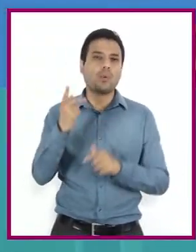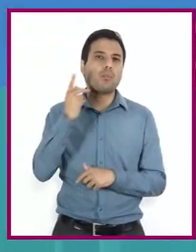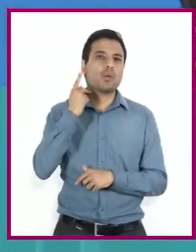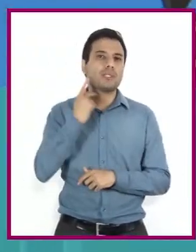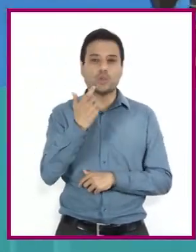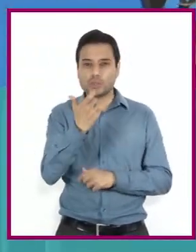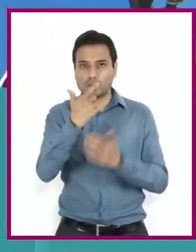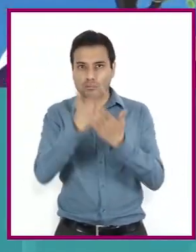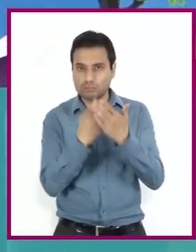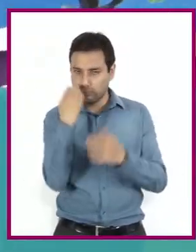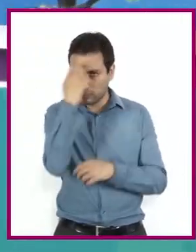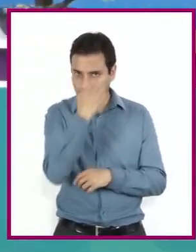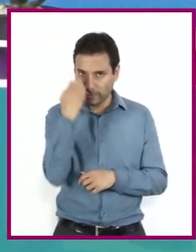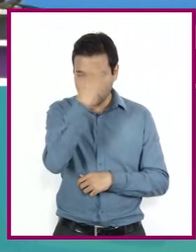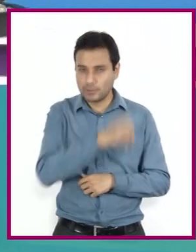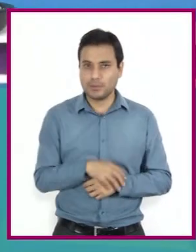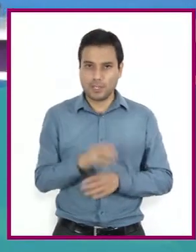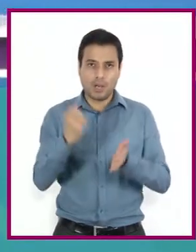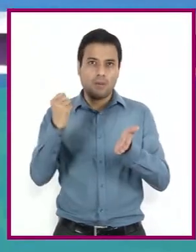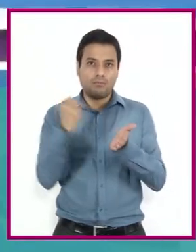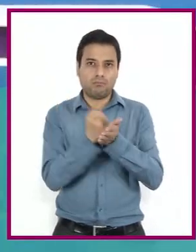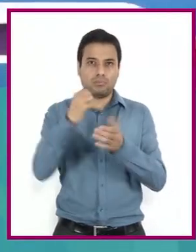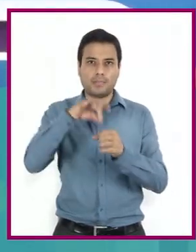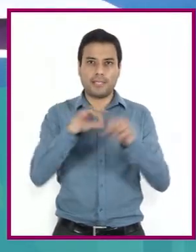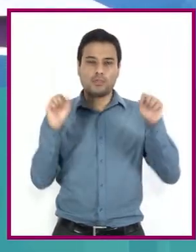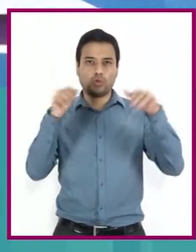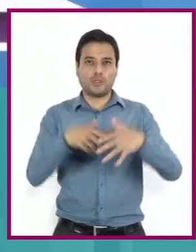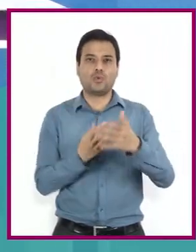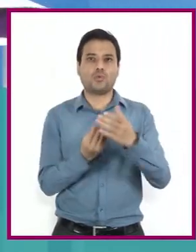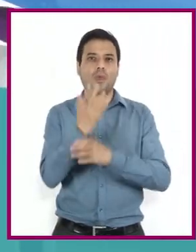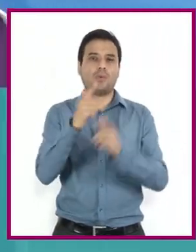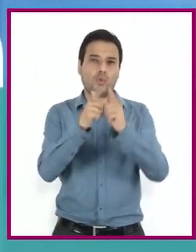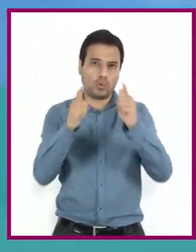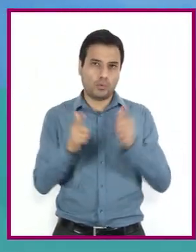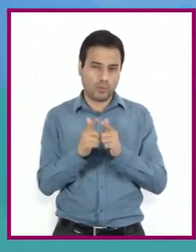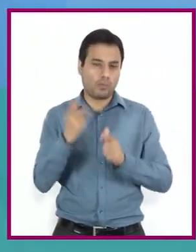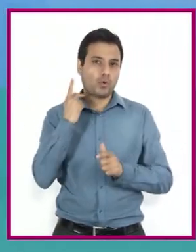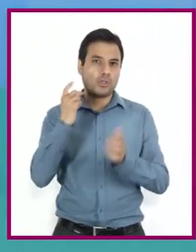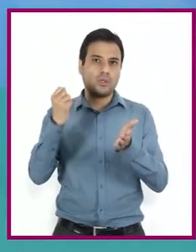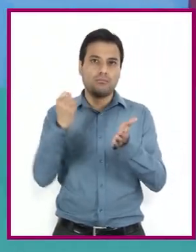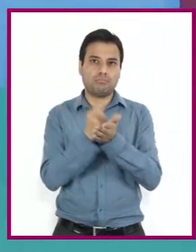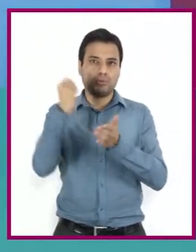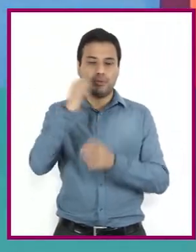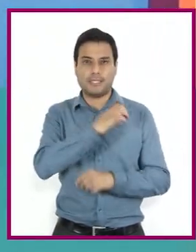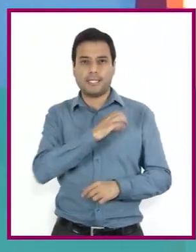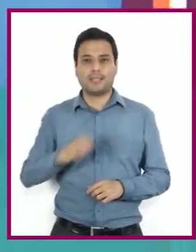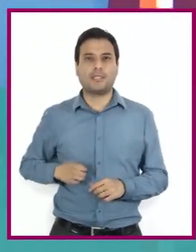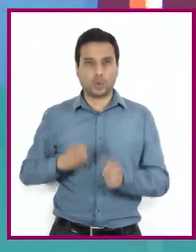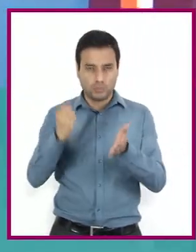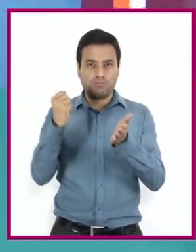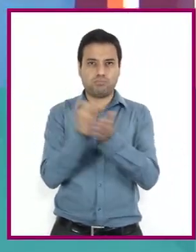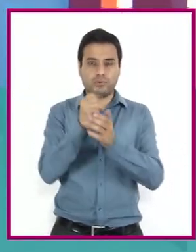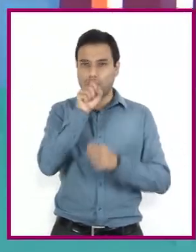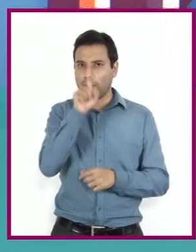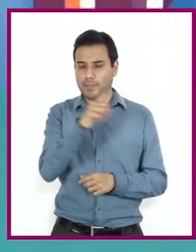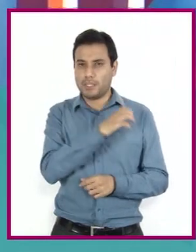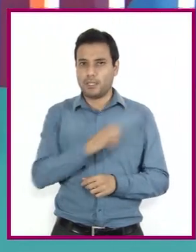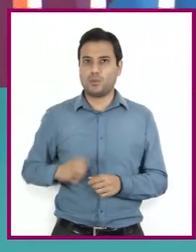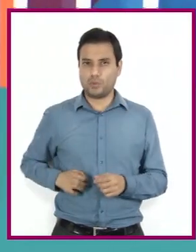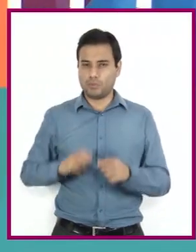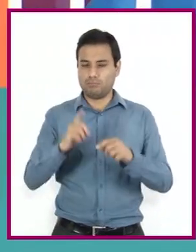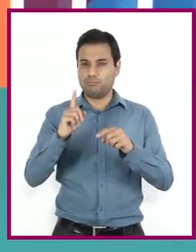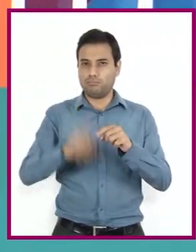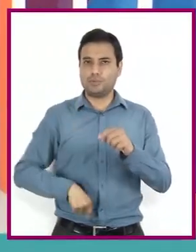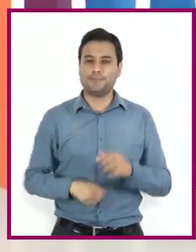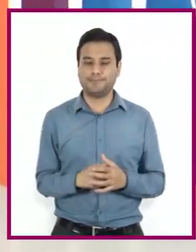avalar elecciones, autorizar partidos de nueva creación, sancionar candidatos y hasta quitar candidaturas,